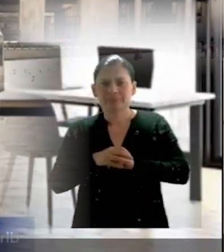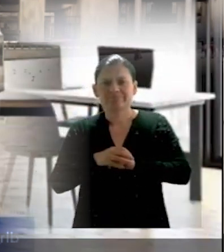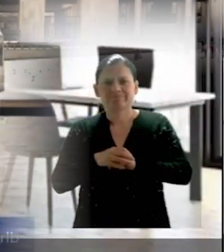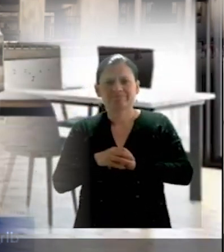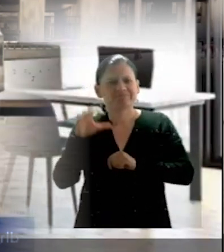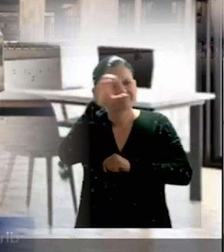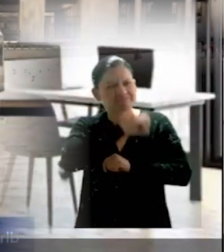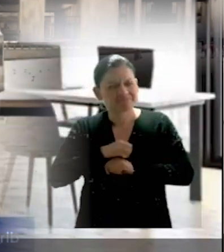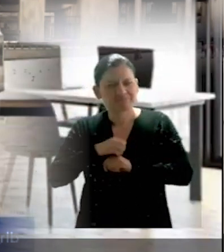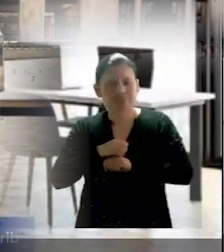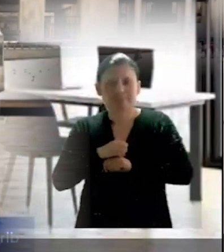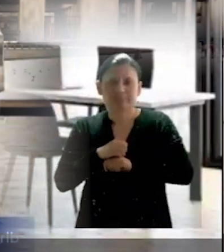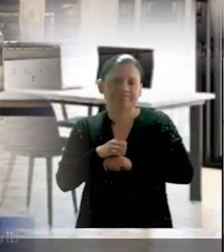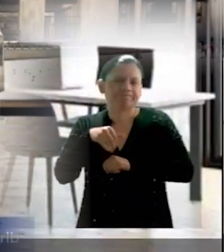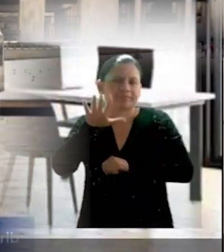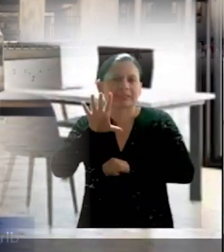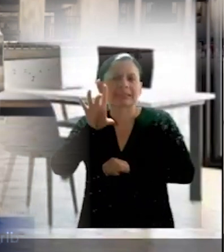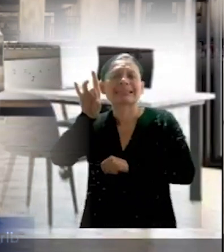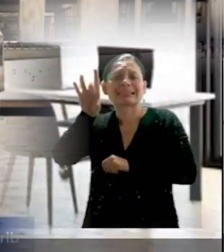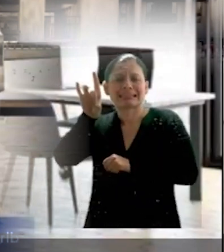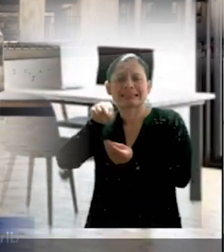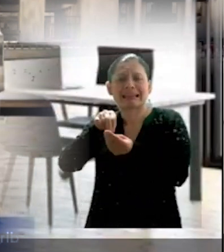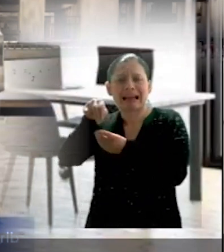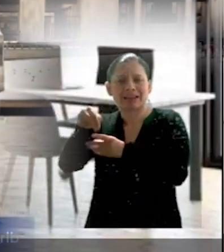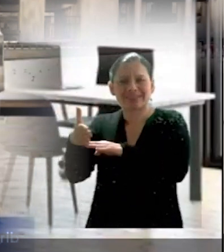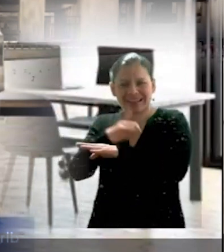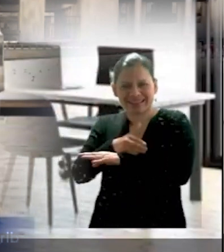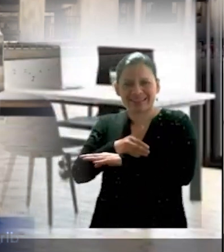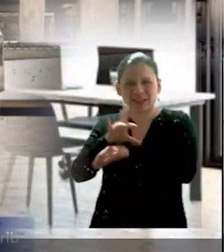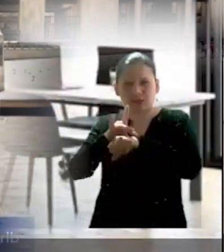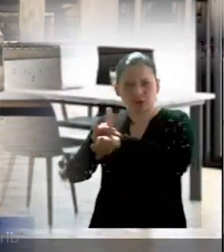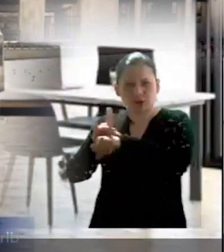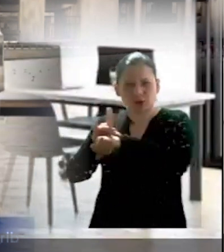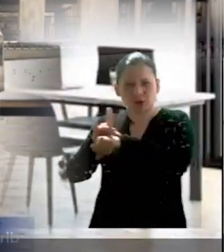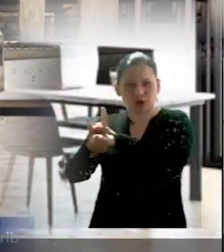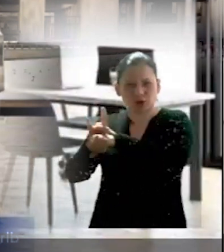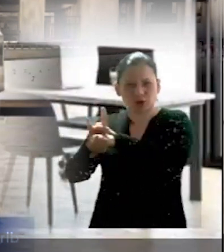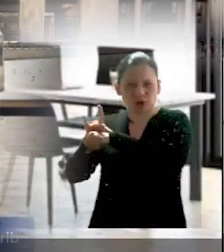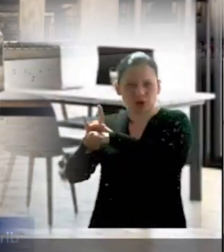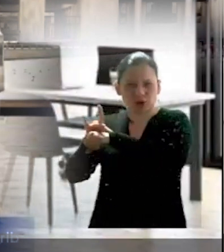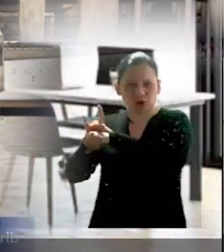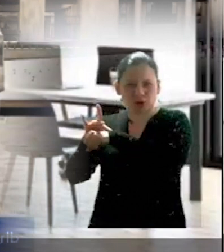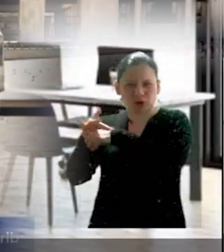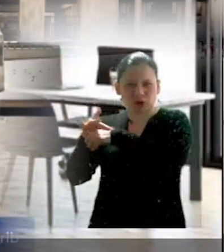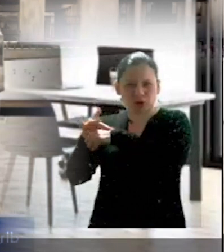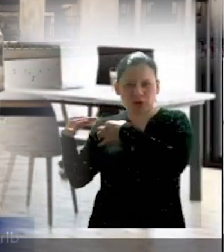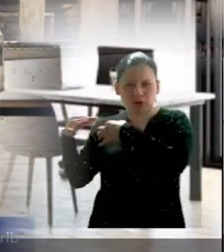allá de 15 casos, como lo explicaba la doctora Paz, la Corte